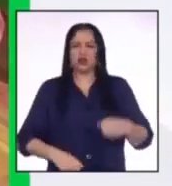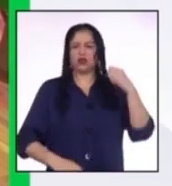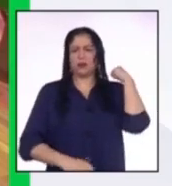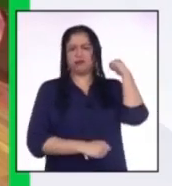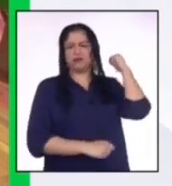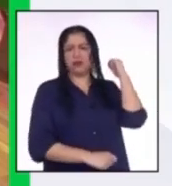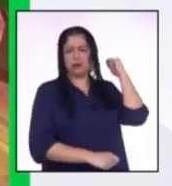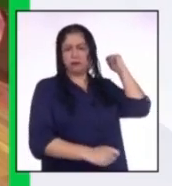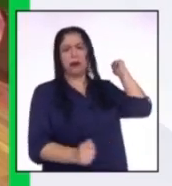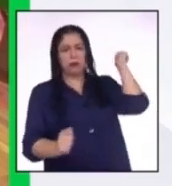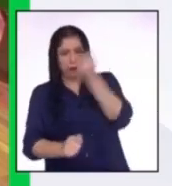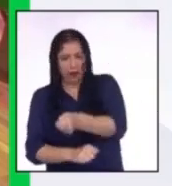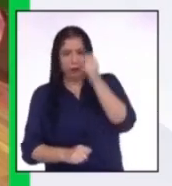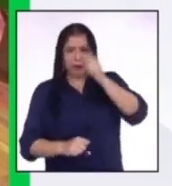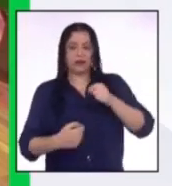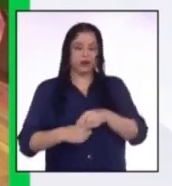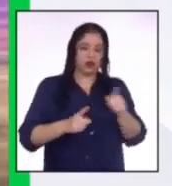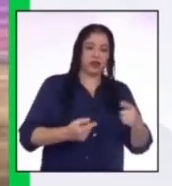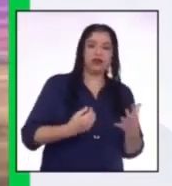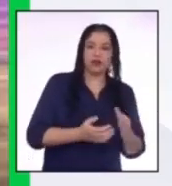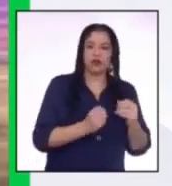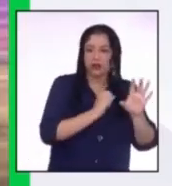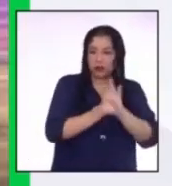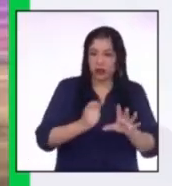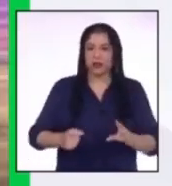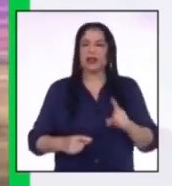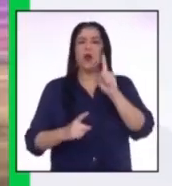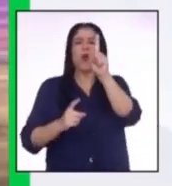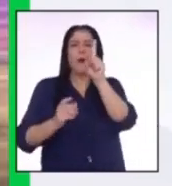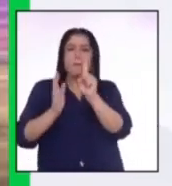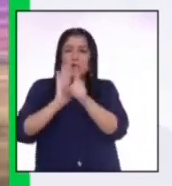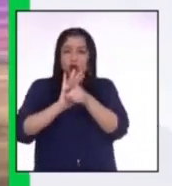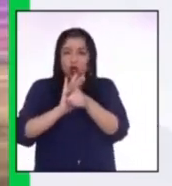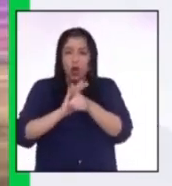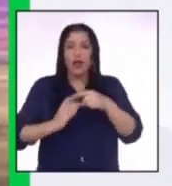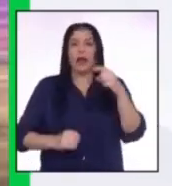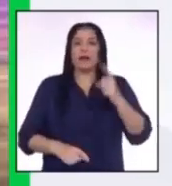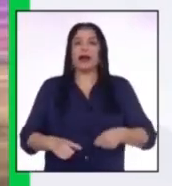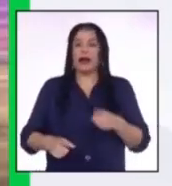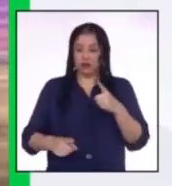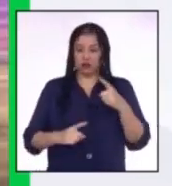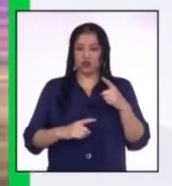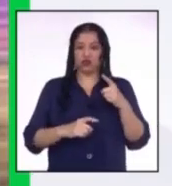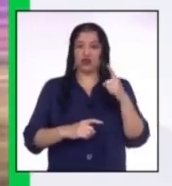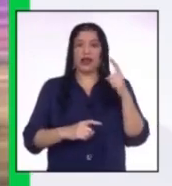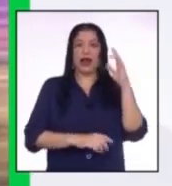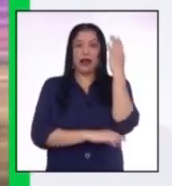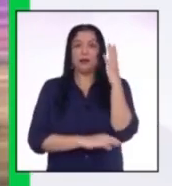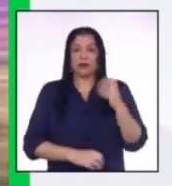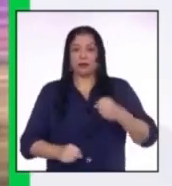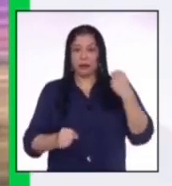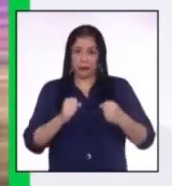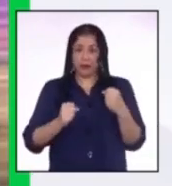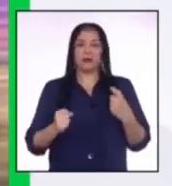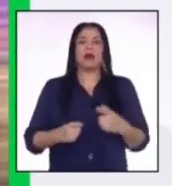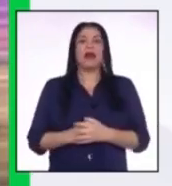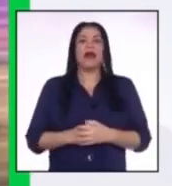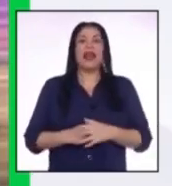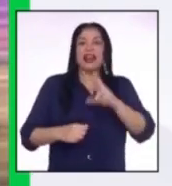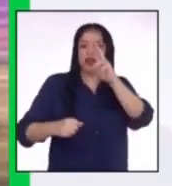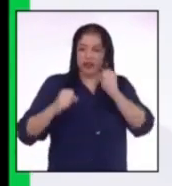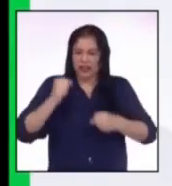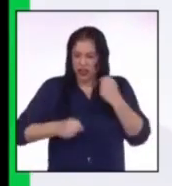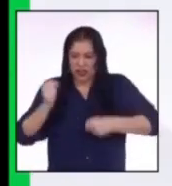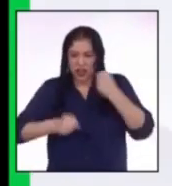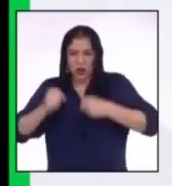y ustedes dos son reforestadores tienen un minuto para correr y los leñadores tienen que tocar un árbol y el árbol se cae el refor